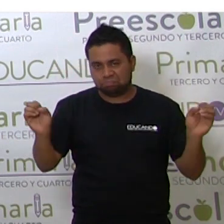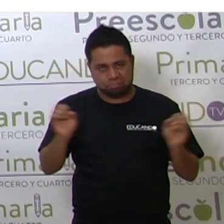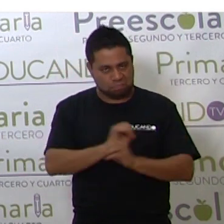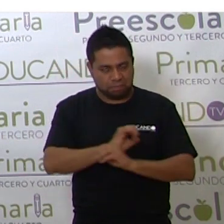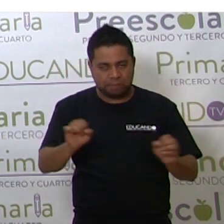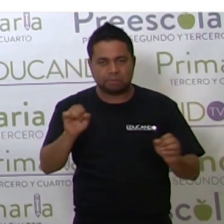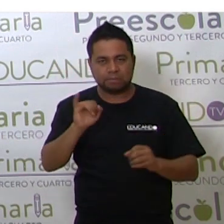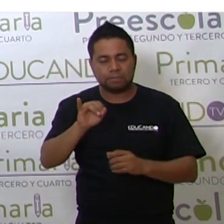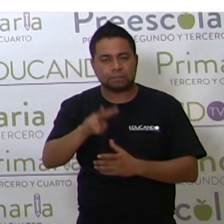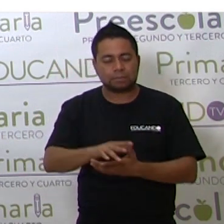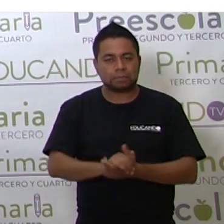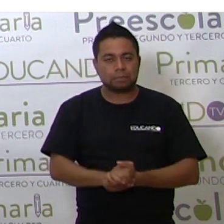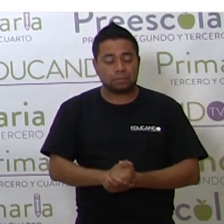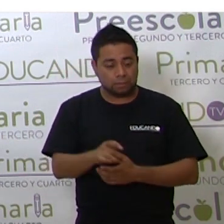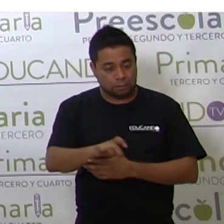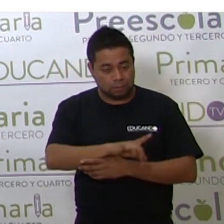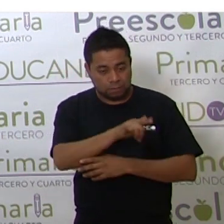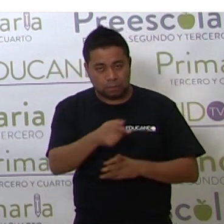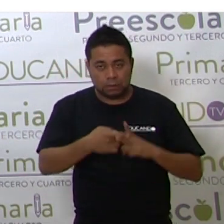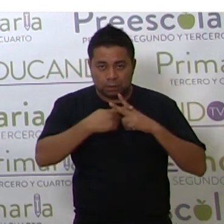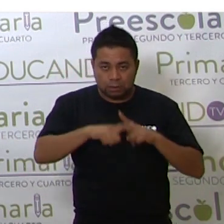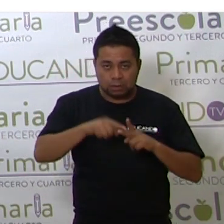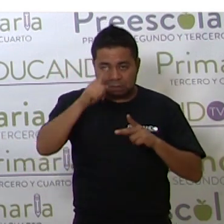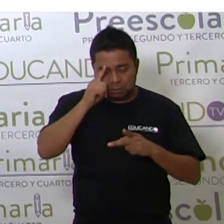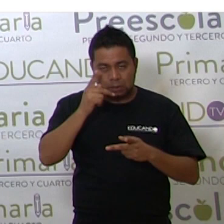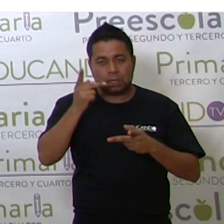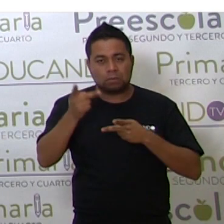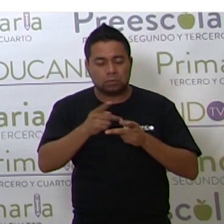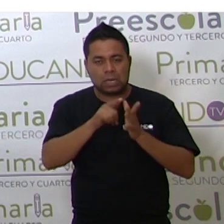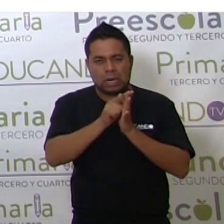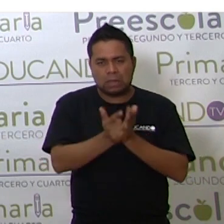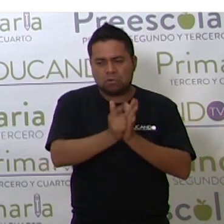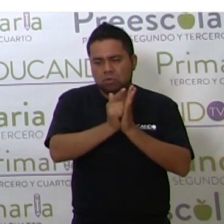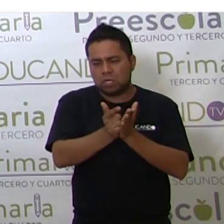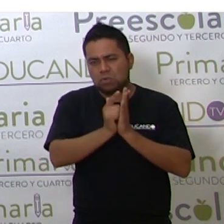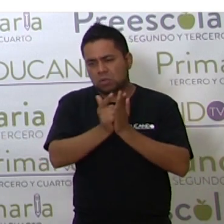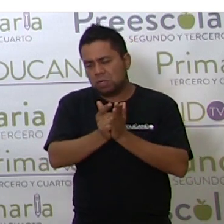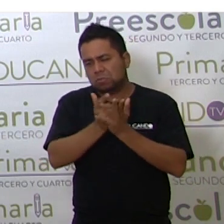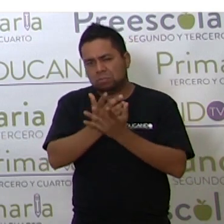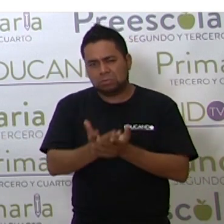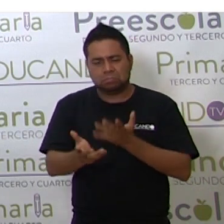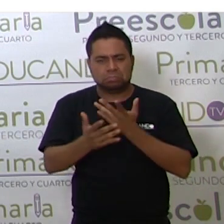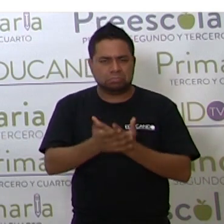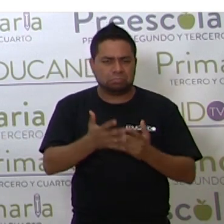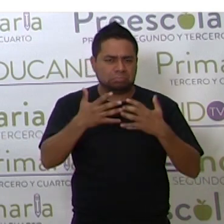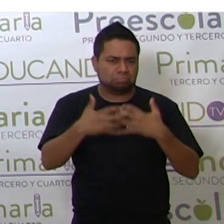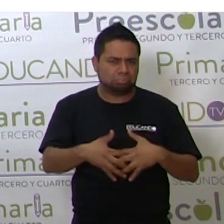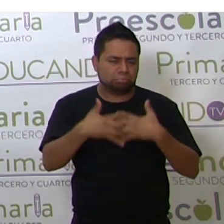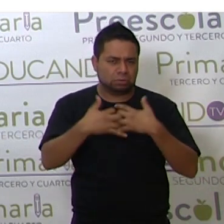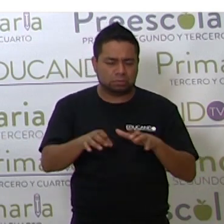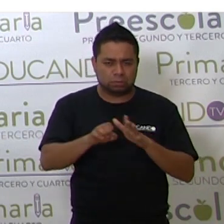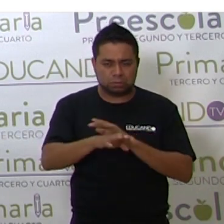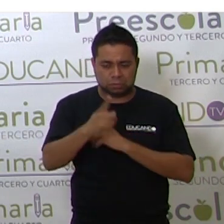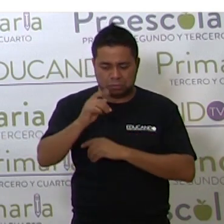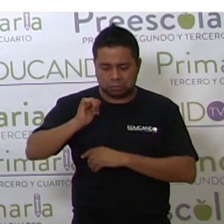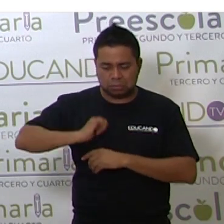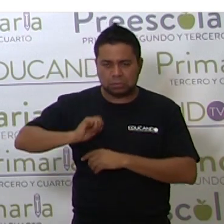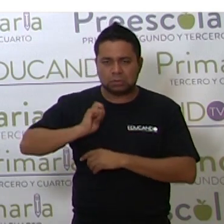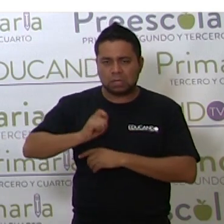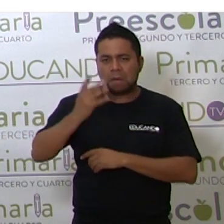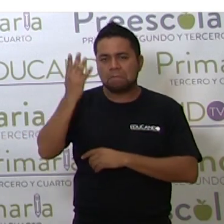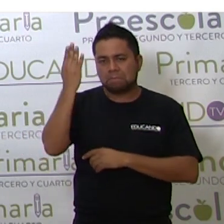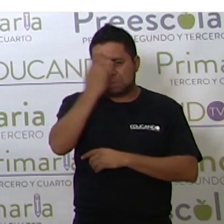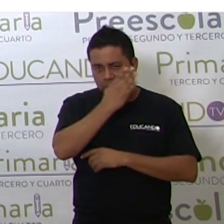sí y de ahí empiezan a producirse libros entre ellos uno de los más antiguos que es la biblia